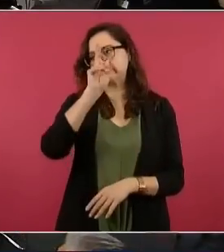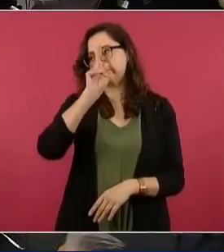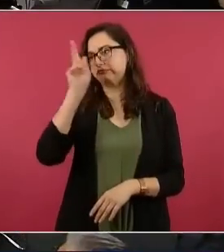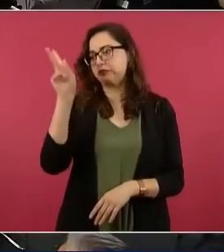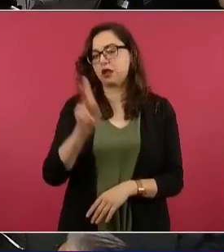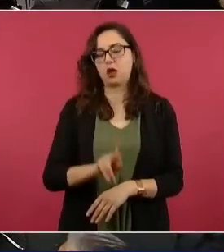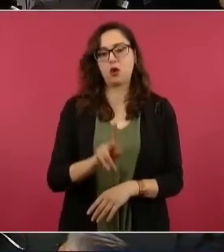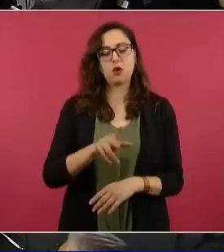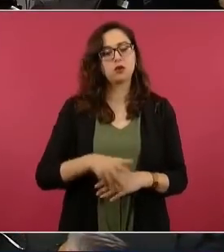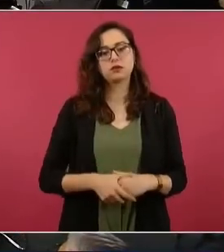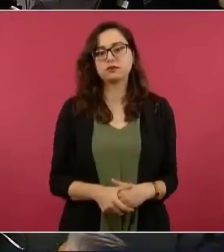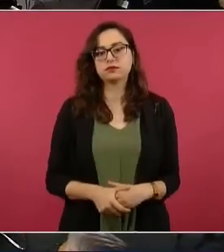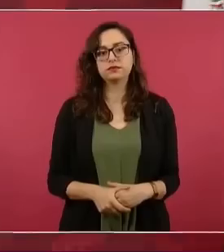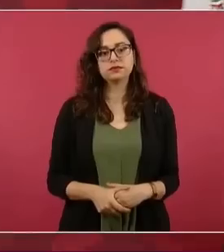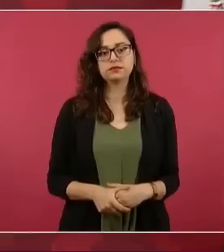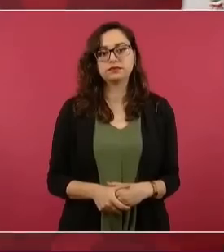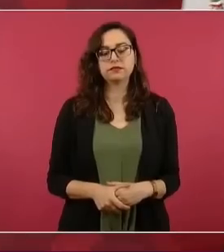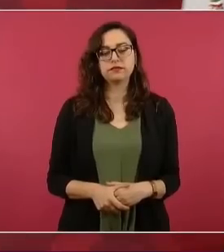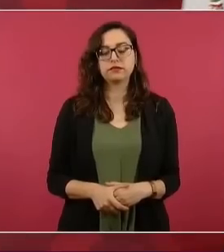Habían indígenas